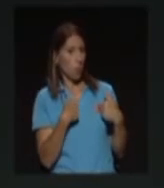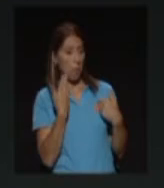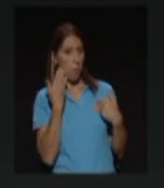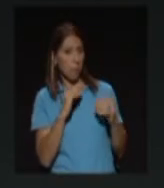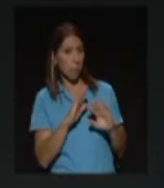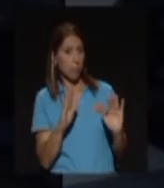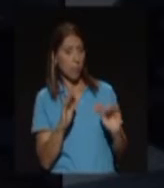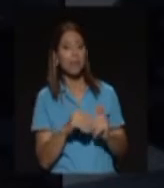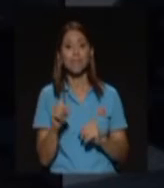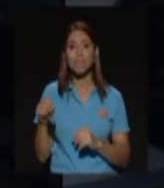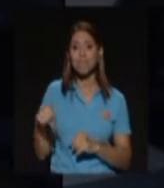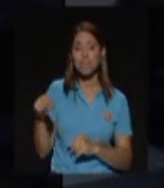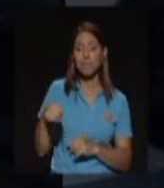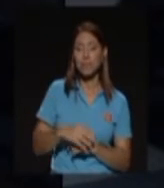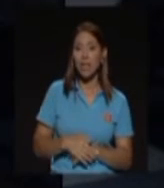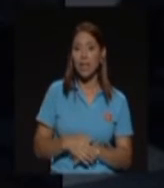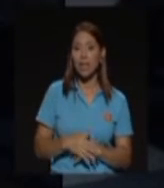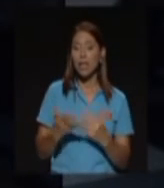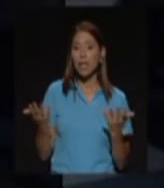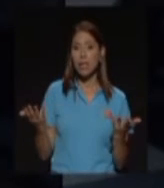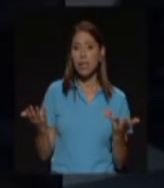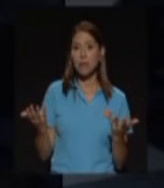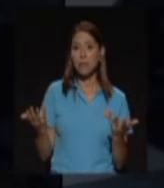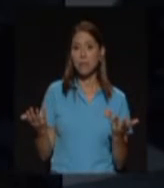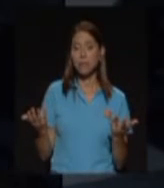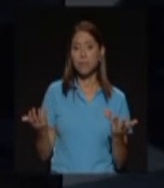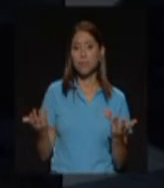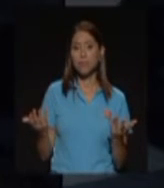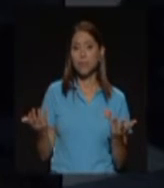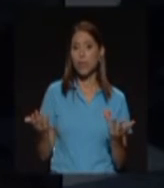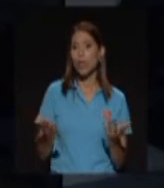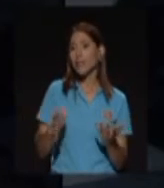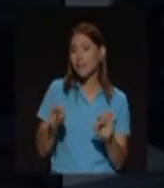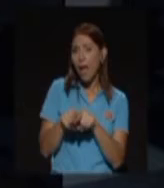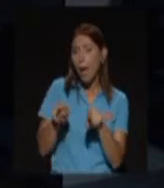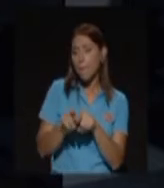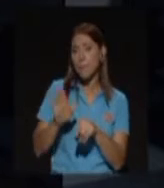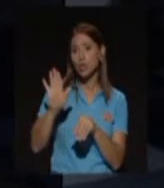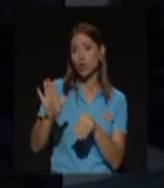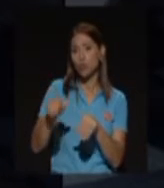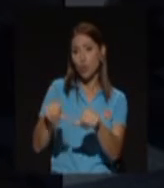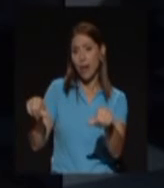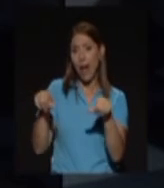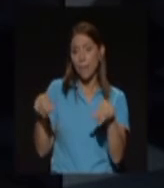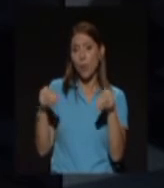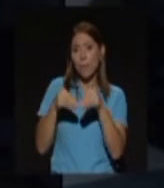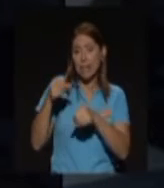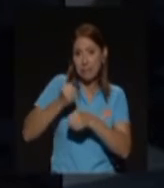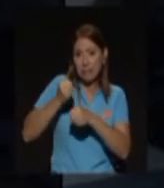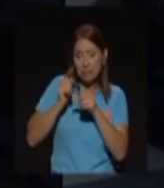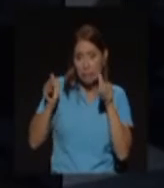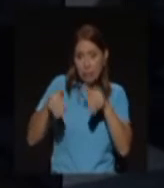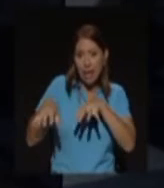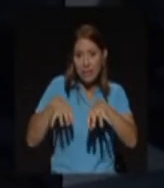Sí. Y desde luego su campo tal vez de mayor actividad y de mayor